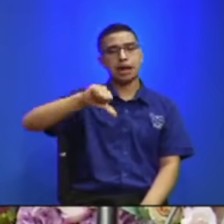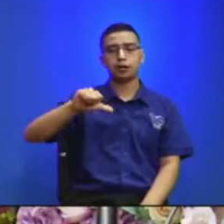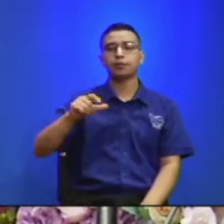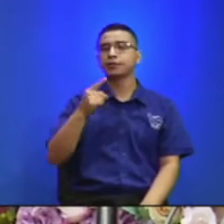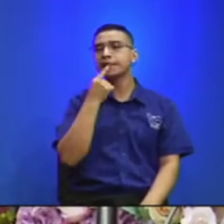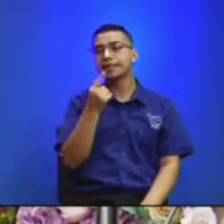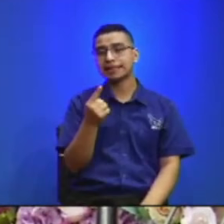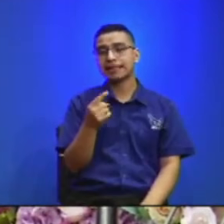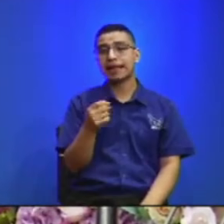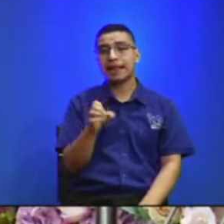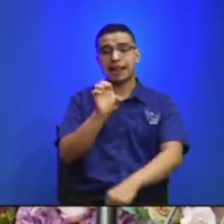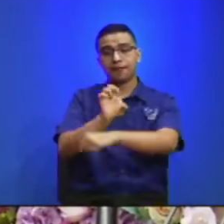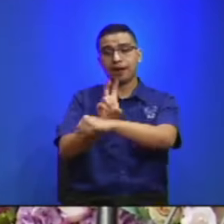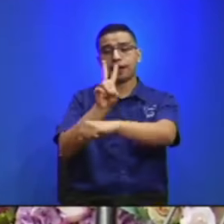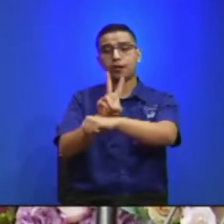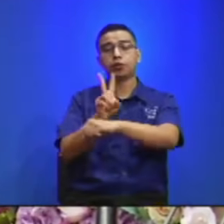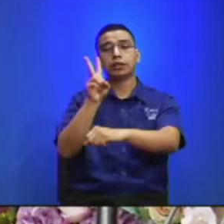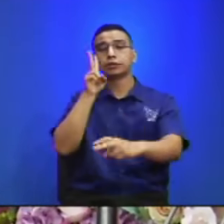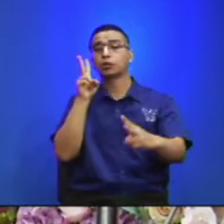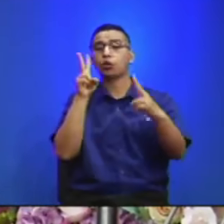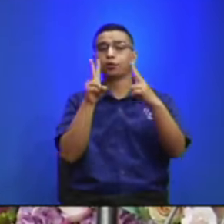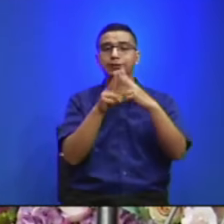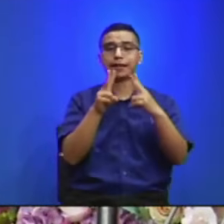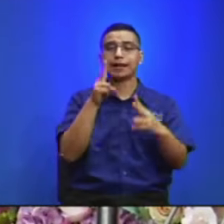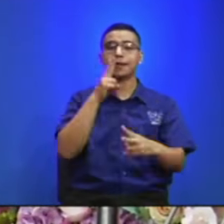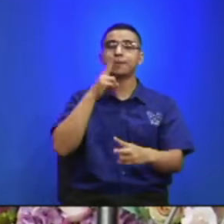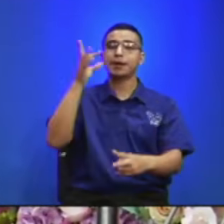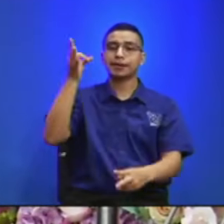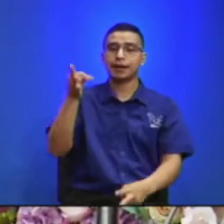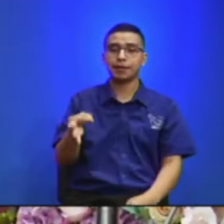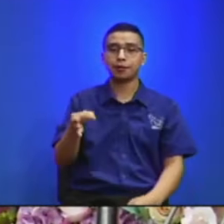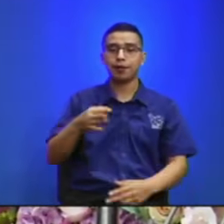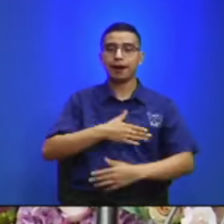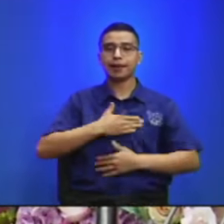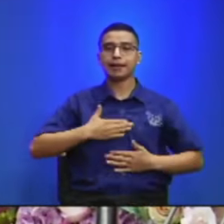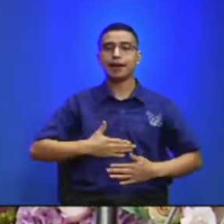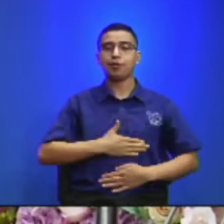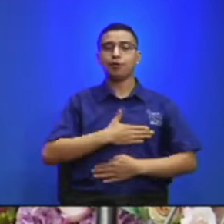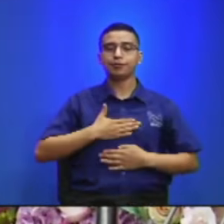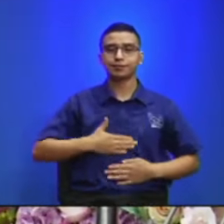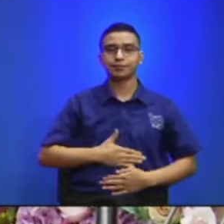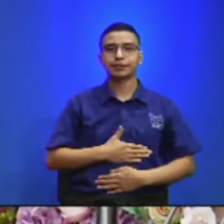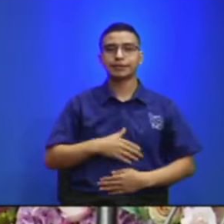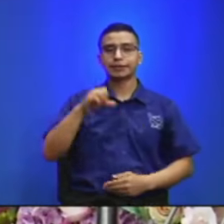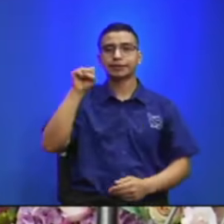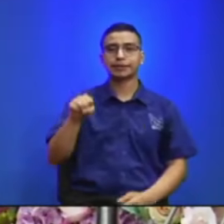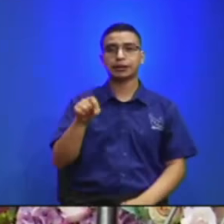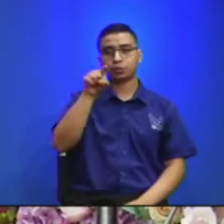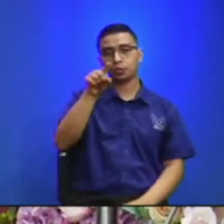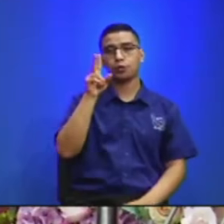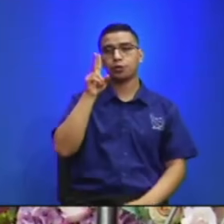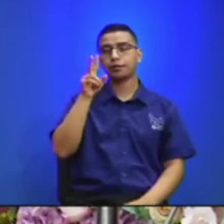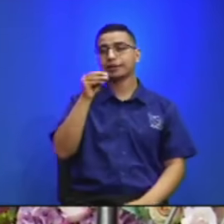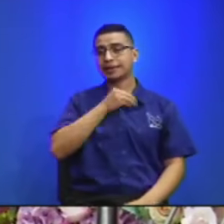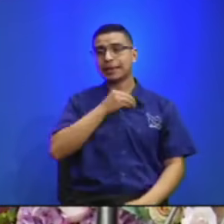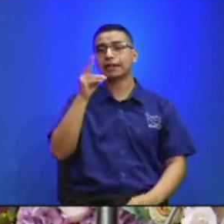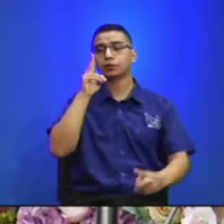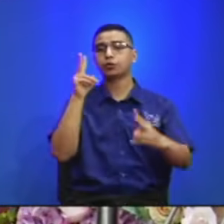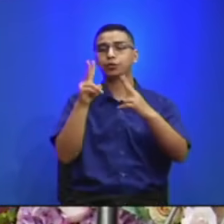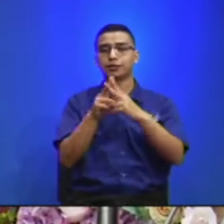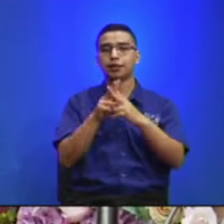es conocer el verdadero deleite si tú quieres conocer un